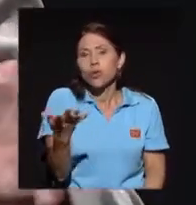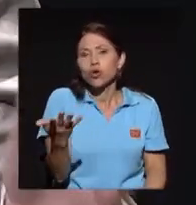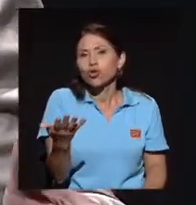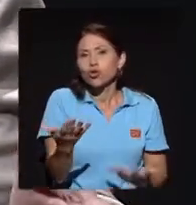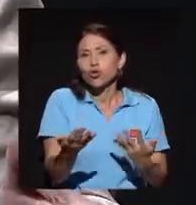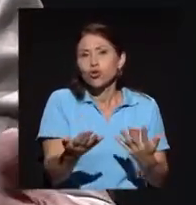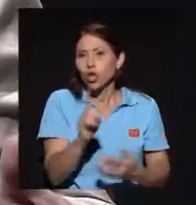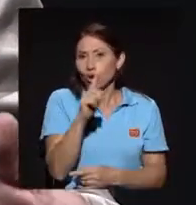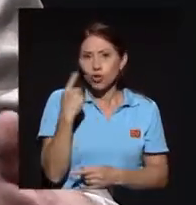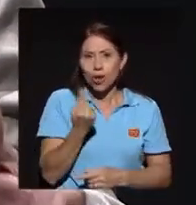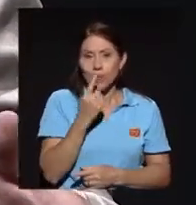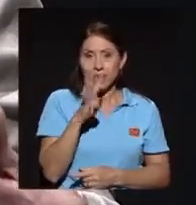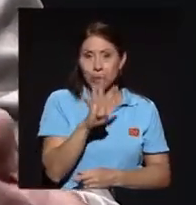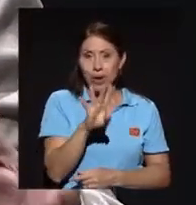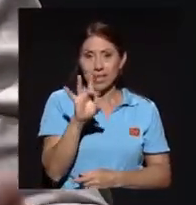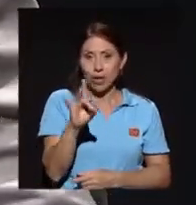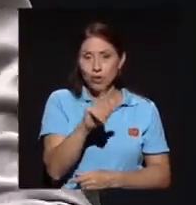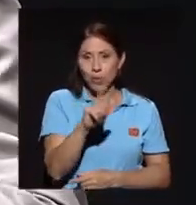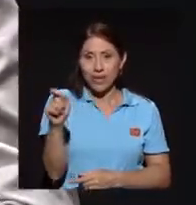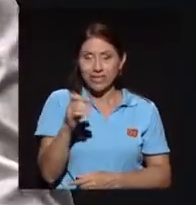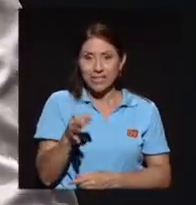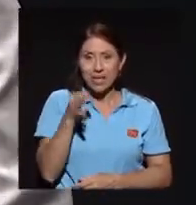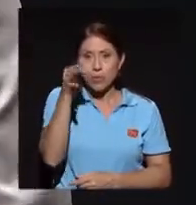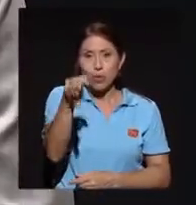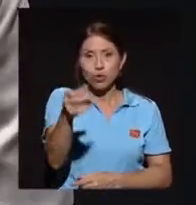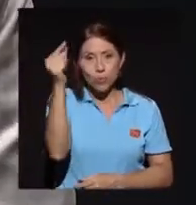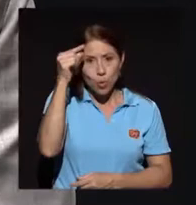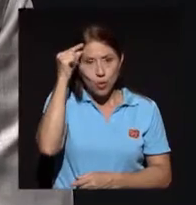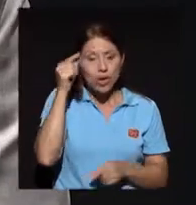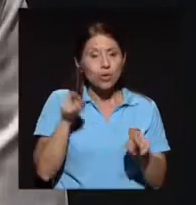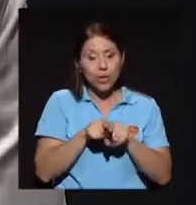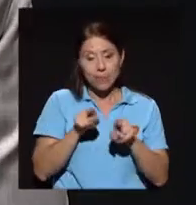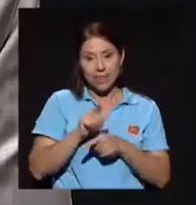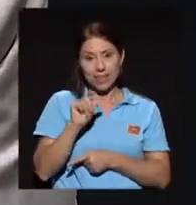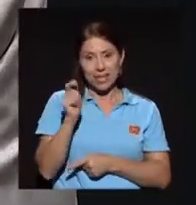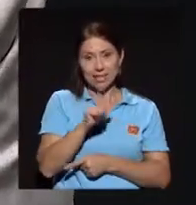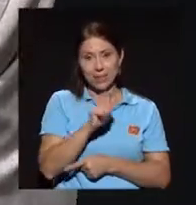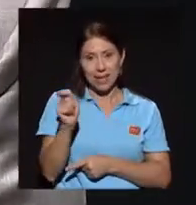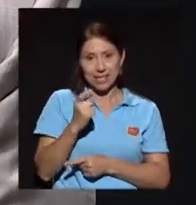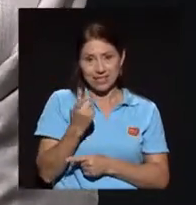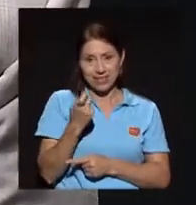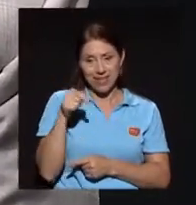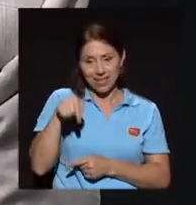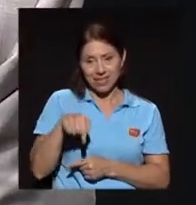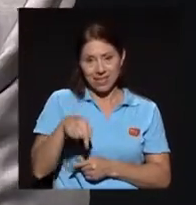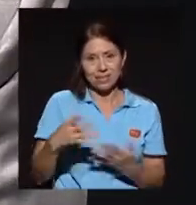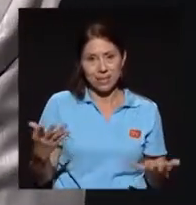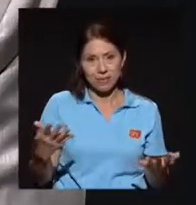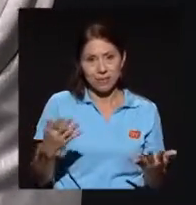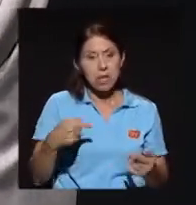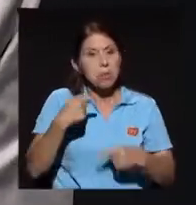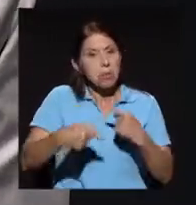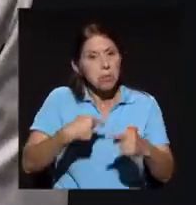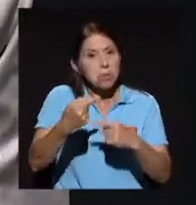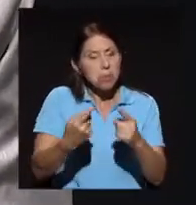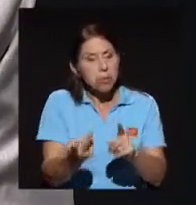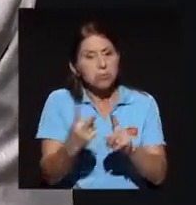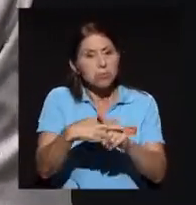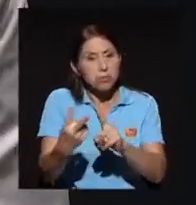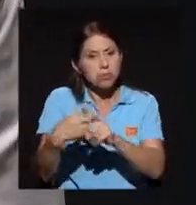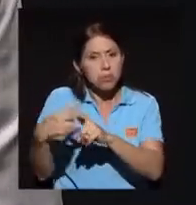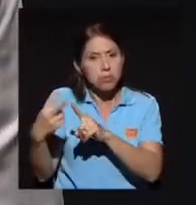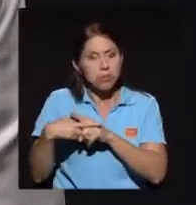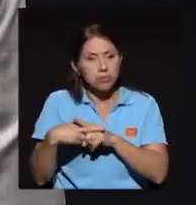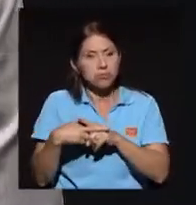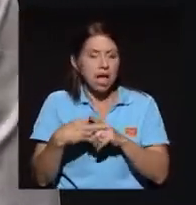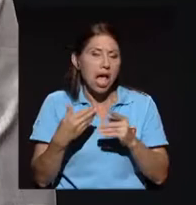los 48 meses del próximo gobierno sino los días que quedan en este y la implementación seguirá porque hay cosas que son de más largo alcance